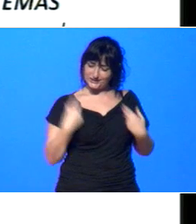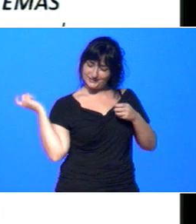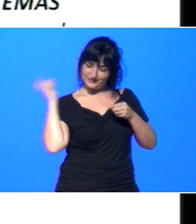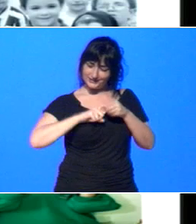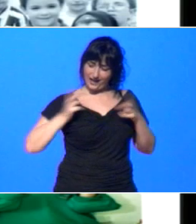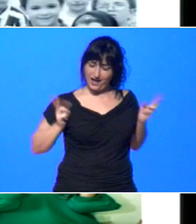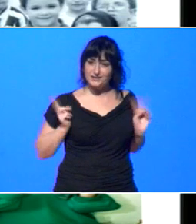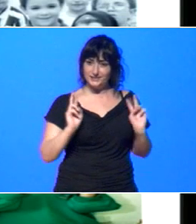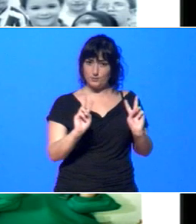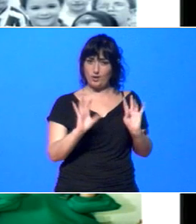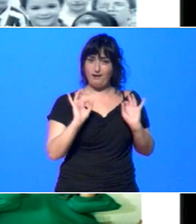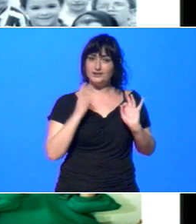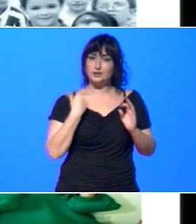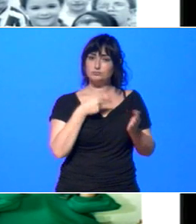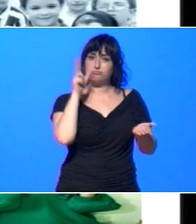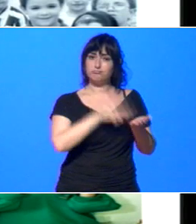les reconozca